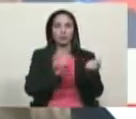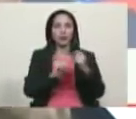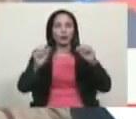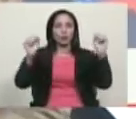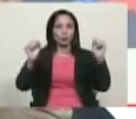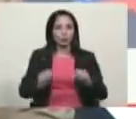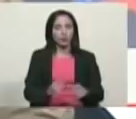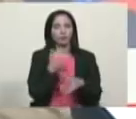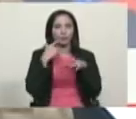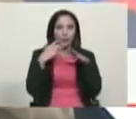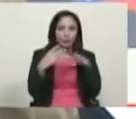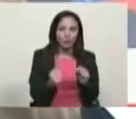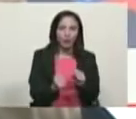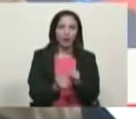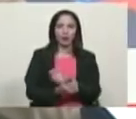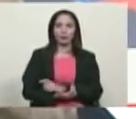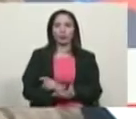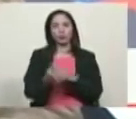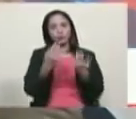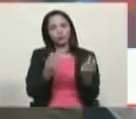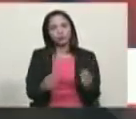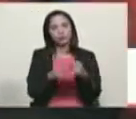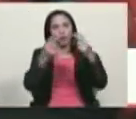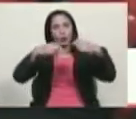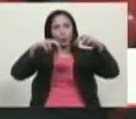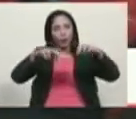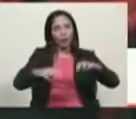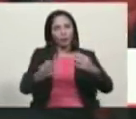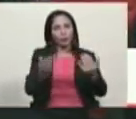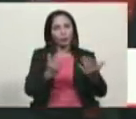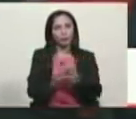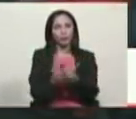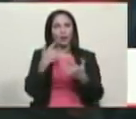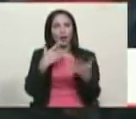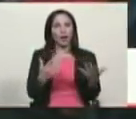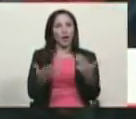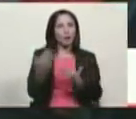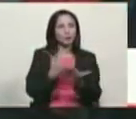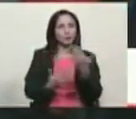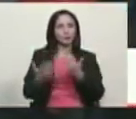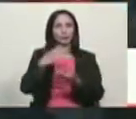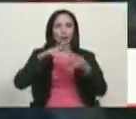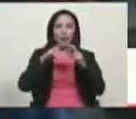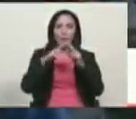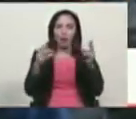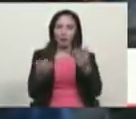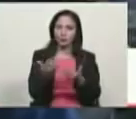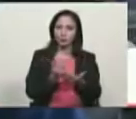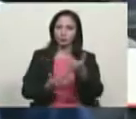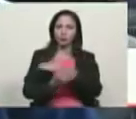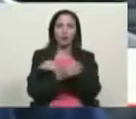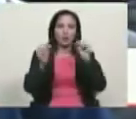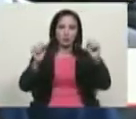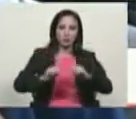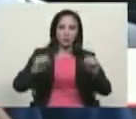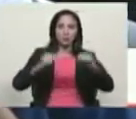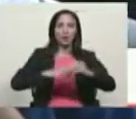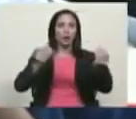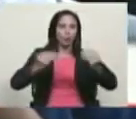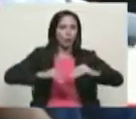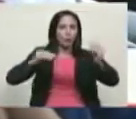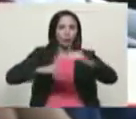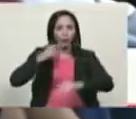al entendimiento, sí al encuentro nacional, sí a la reconciliación nacional, sí a los